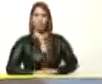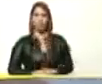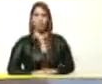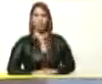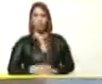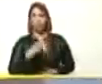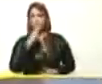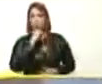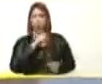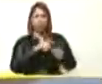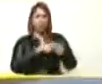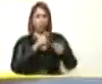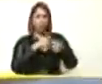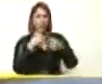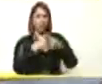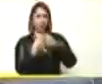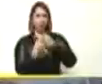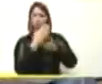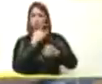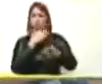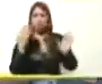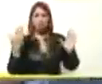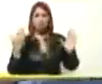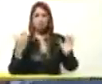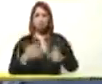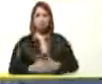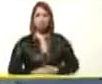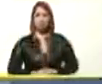deserciones no hay